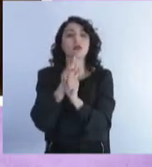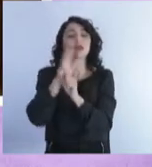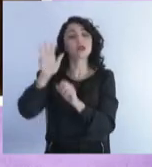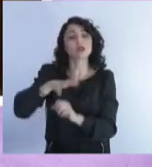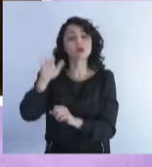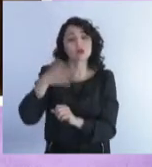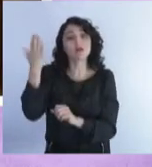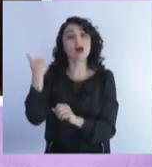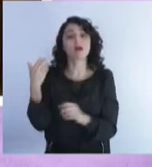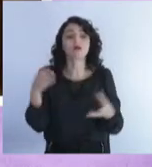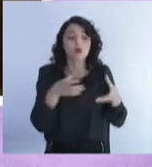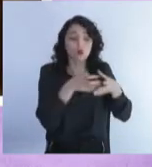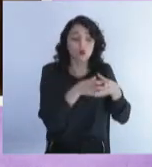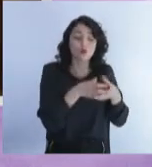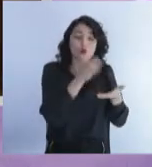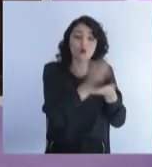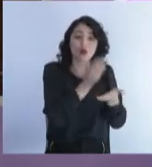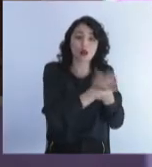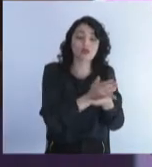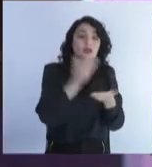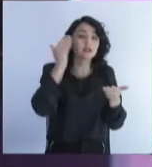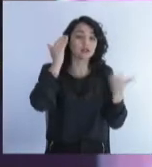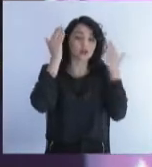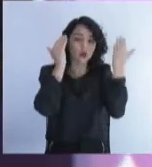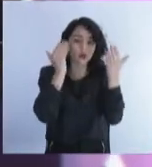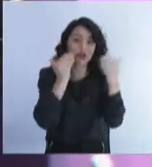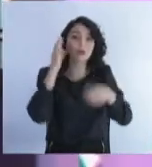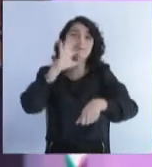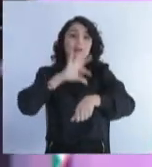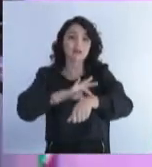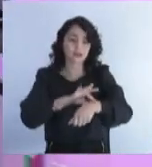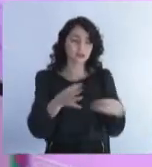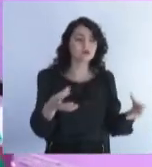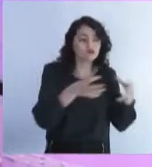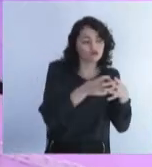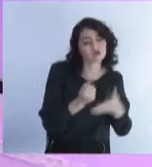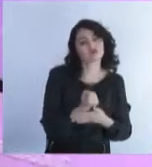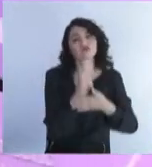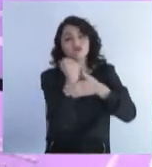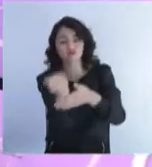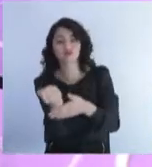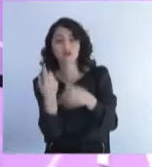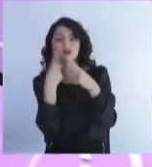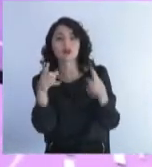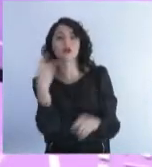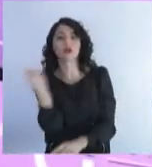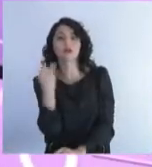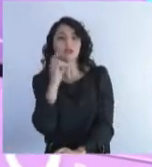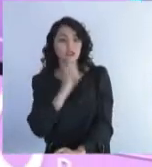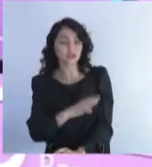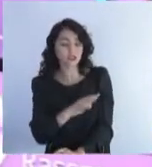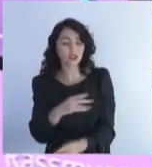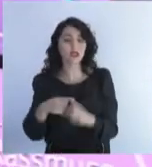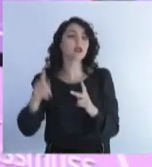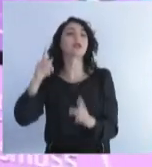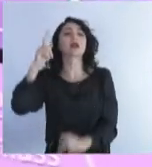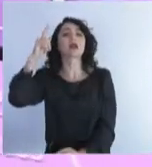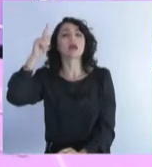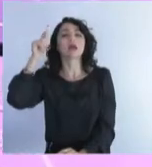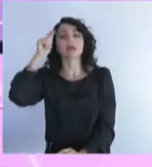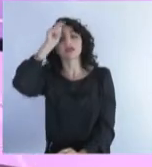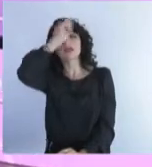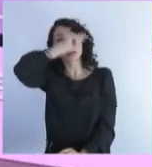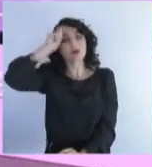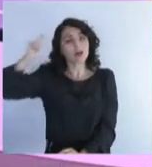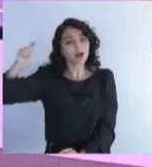de Psicología y de Medicina en un trabajo conjunto con las universidades de Chile, Tarapacá, de la Frontera y